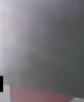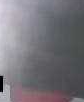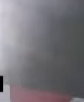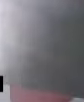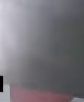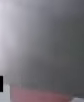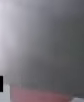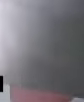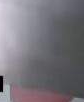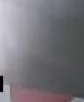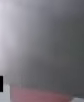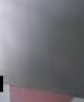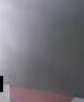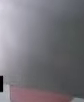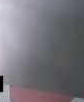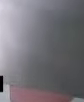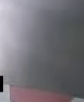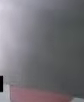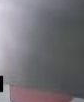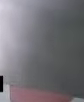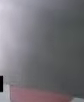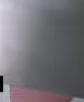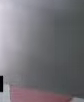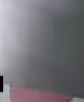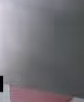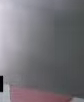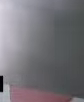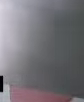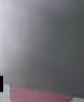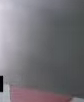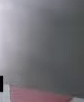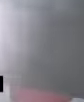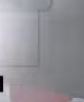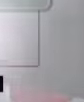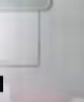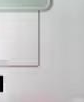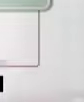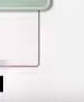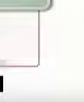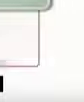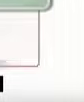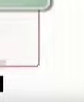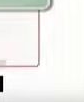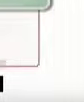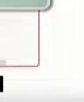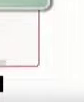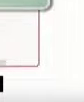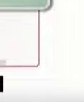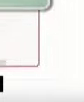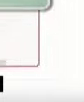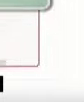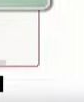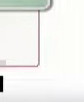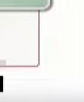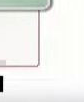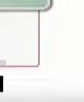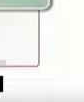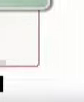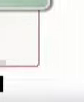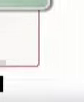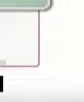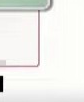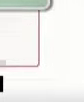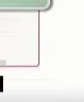Y ahora es momento de recibir a mi compañera Lizeth Pérez con toda la información deportiva. Lizeth, ¿cómo estás? Bienvenida, buena tarde.